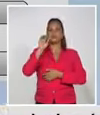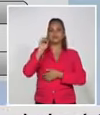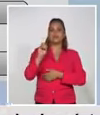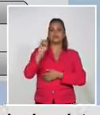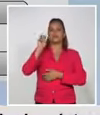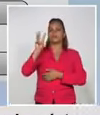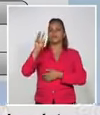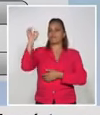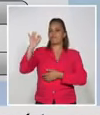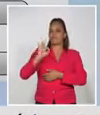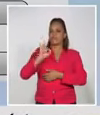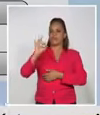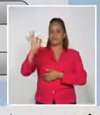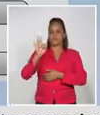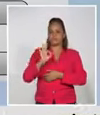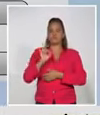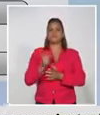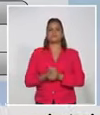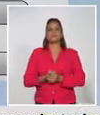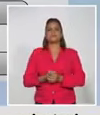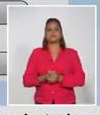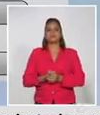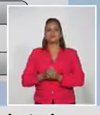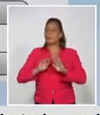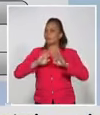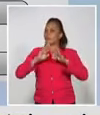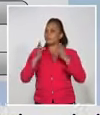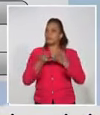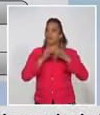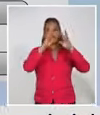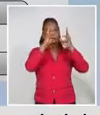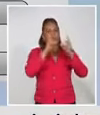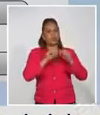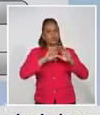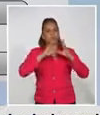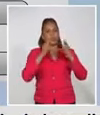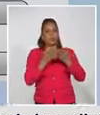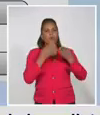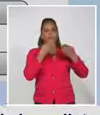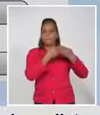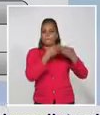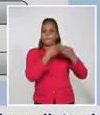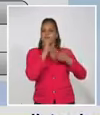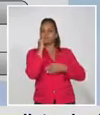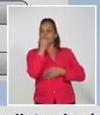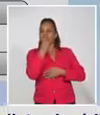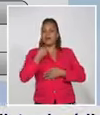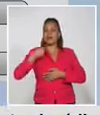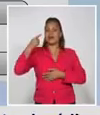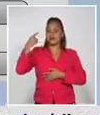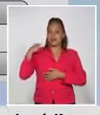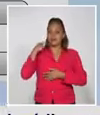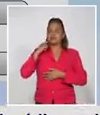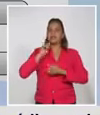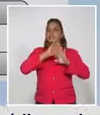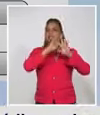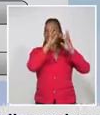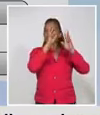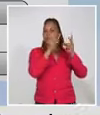5,03%. Ya con este diagnóstico, con estas muestras procesadas ayer, pues se acumulan